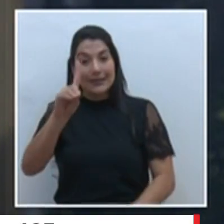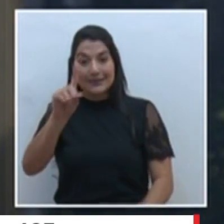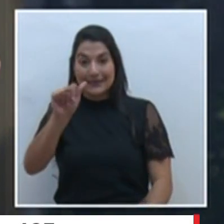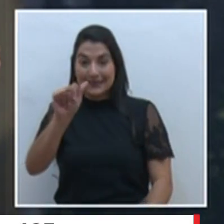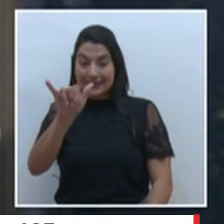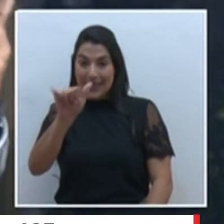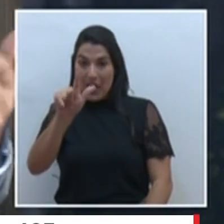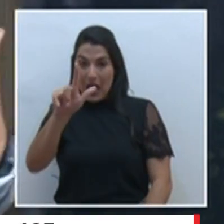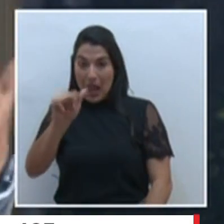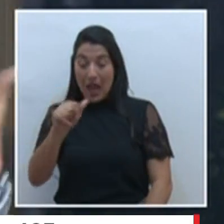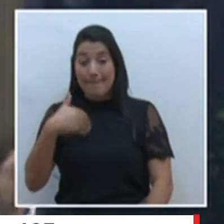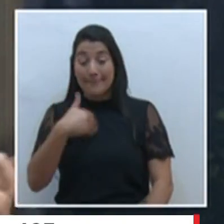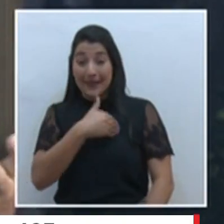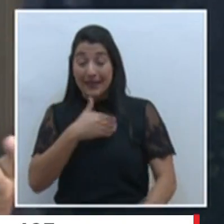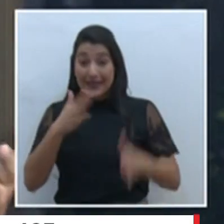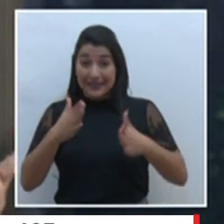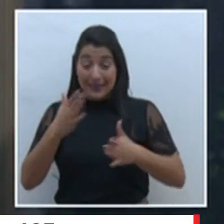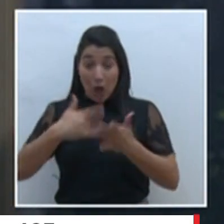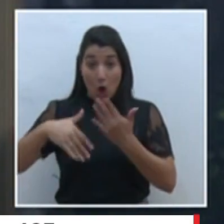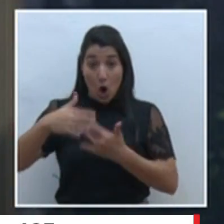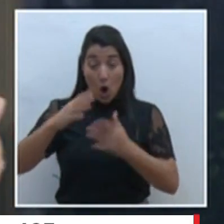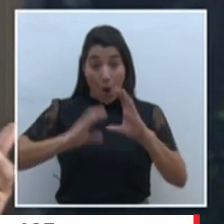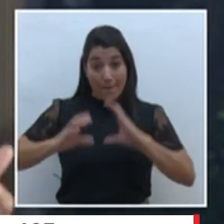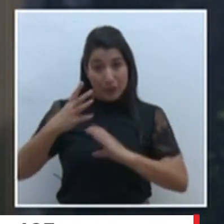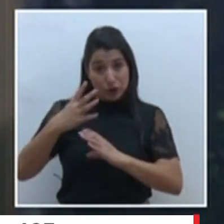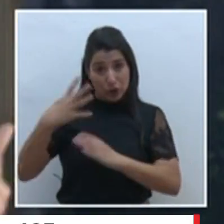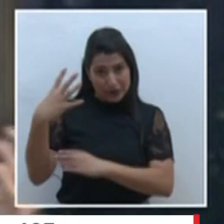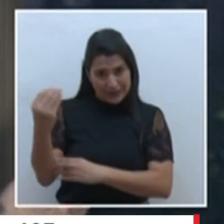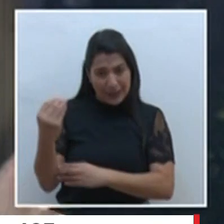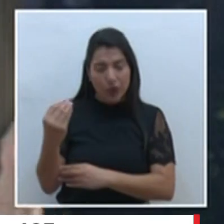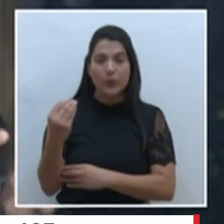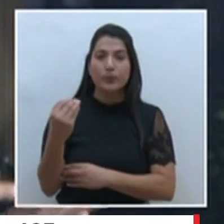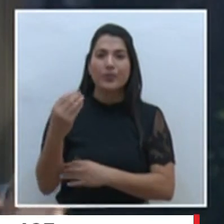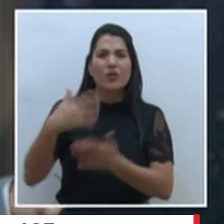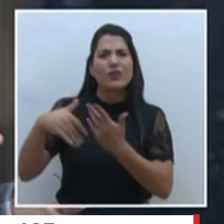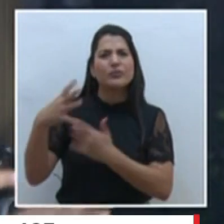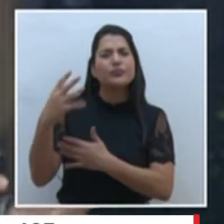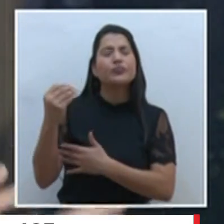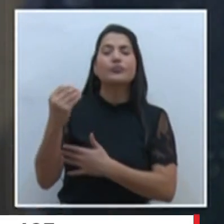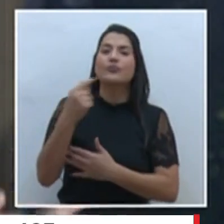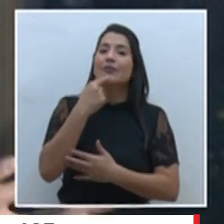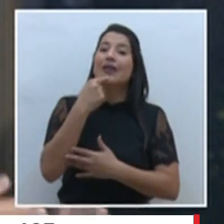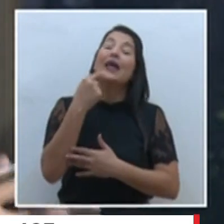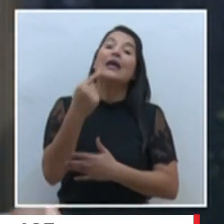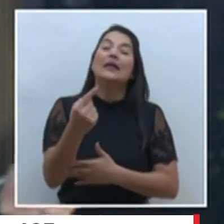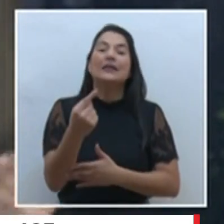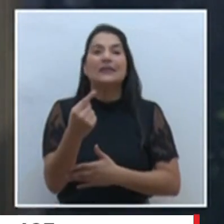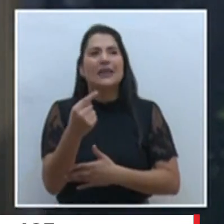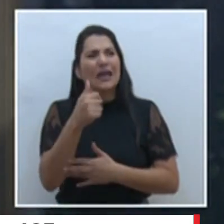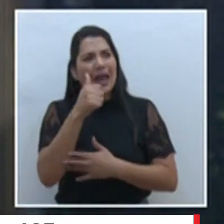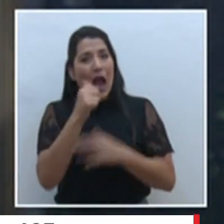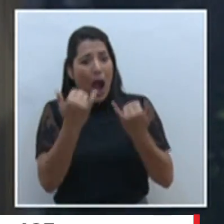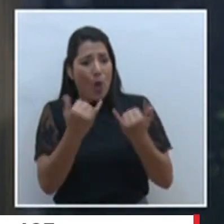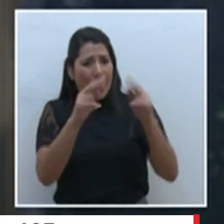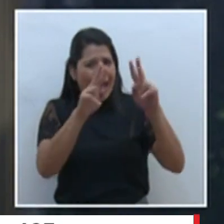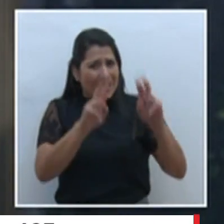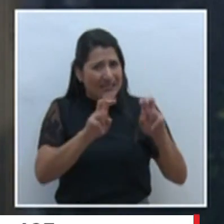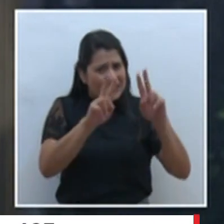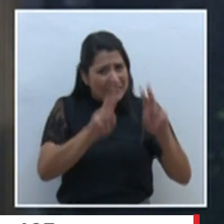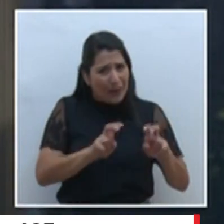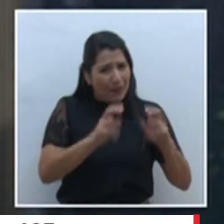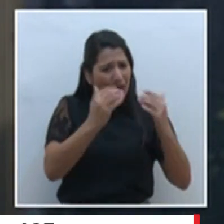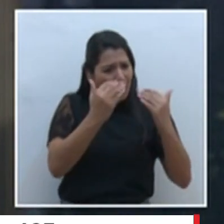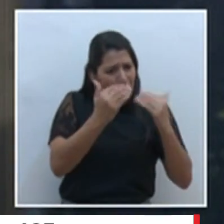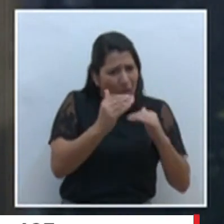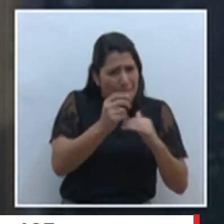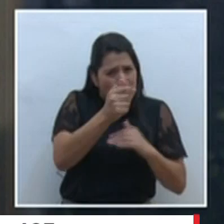de Seguridad que estaban escaseando y por eso no se están aplicando las pruebas a transportistas extranjeros y también a los